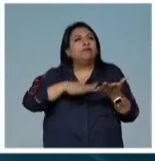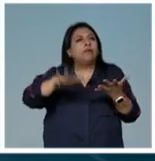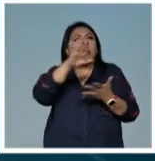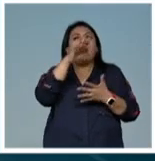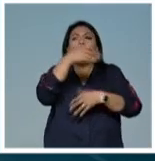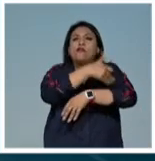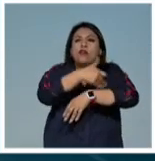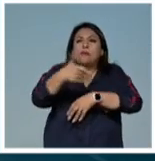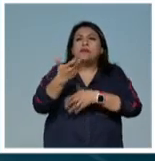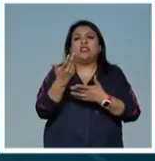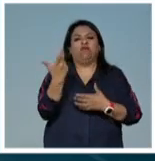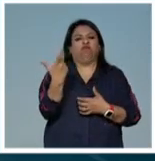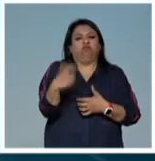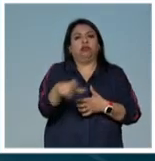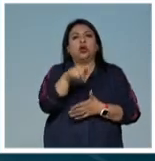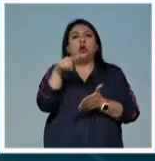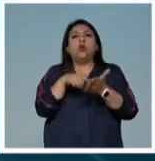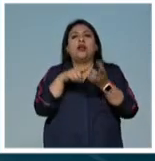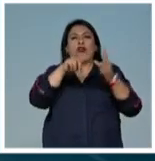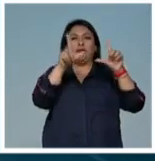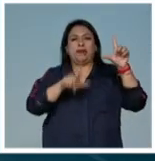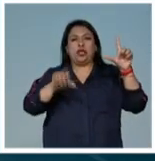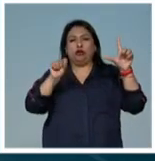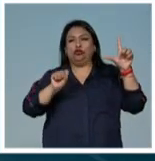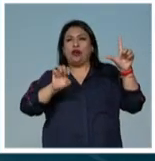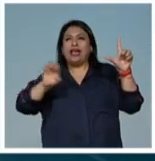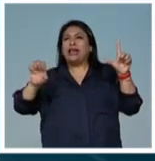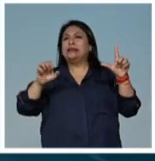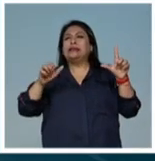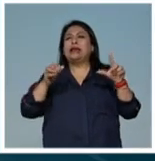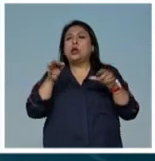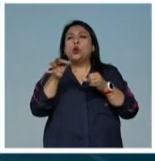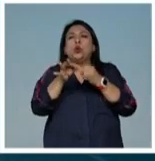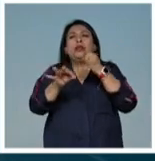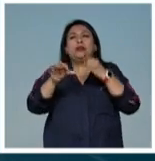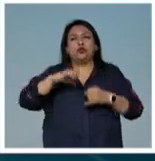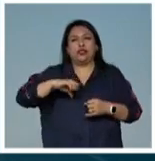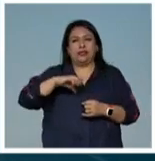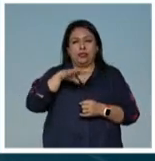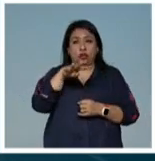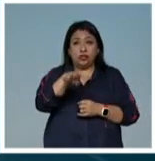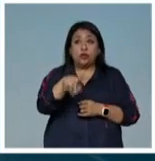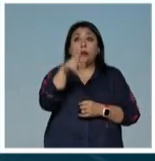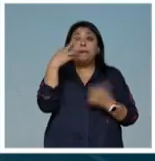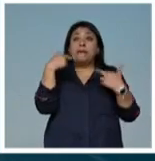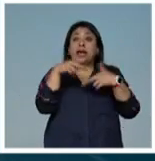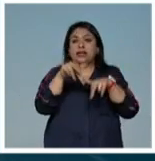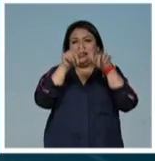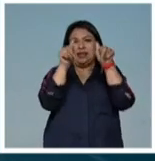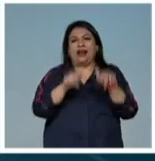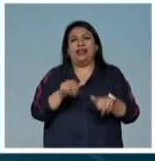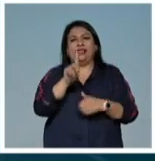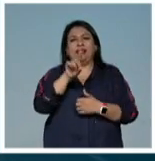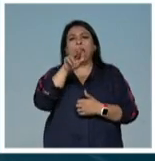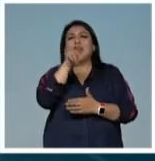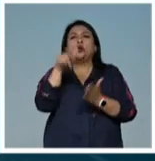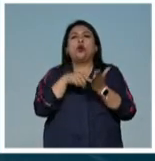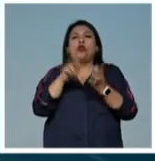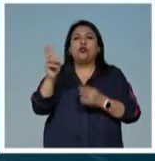de las familias acomodadas en el sureste mexicano a finales del siglo XIX. Fue profesora de arte dramático en la